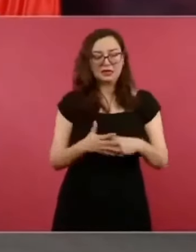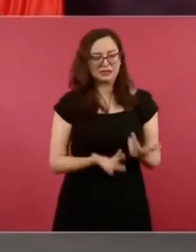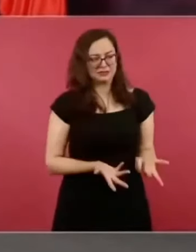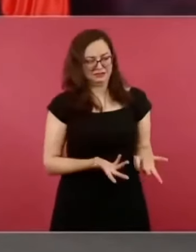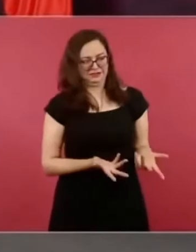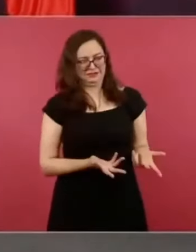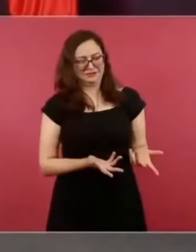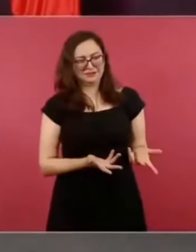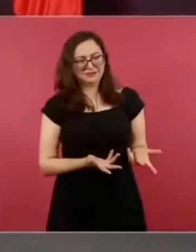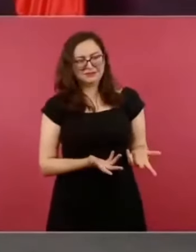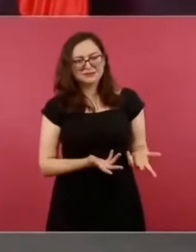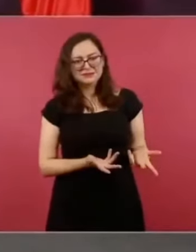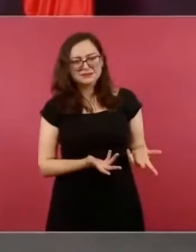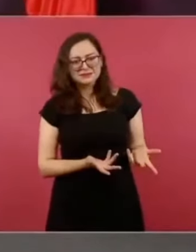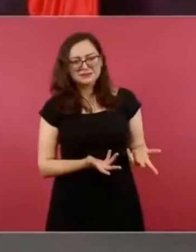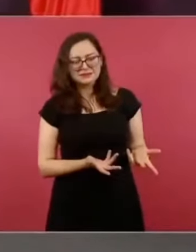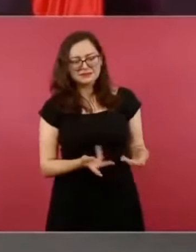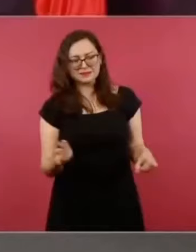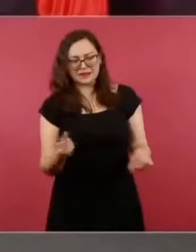con